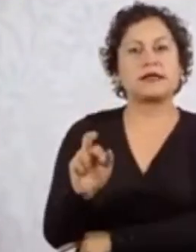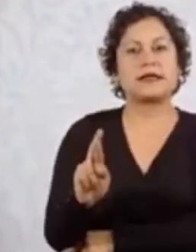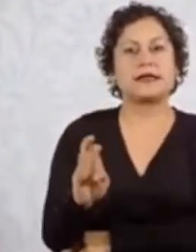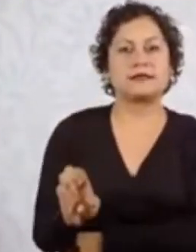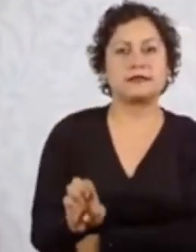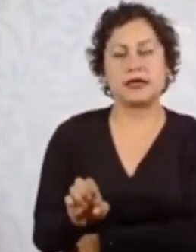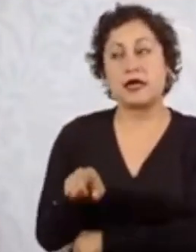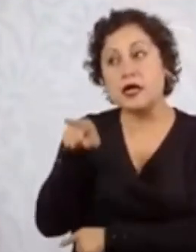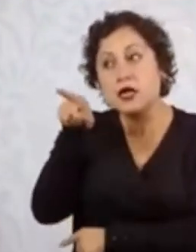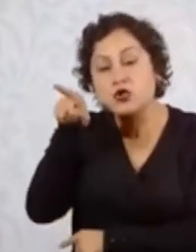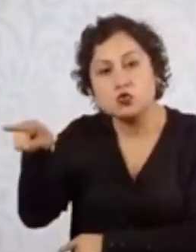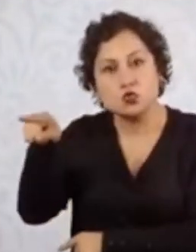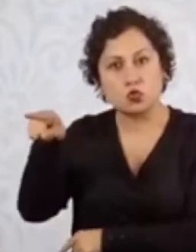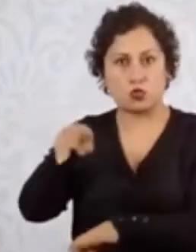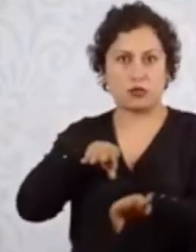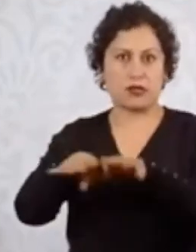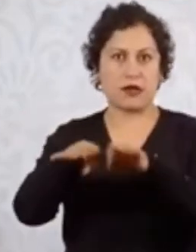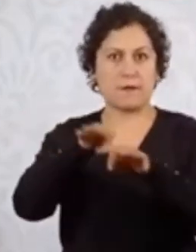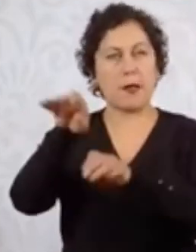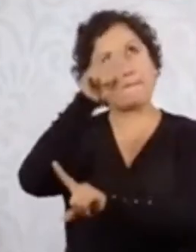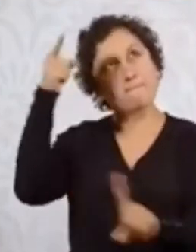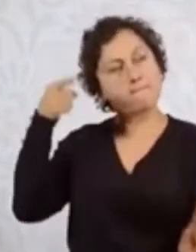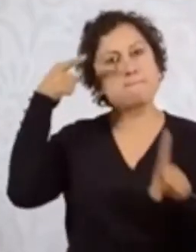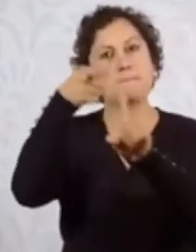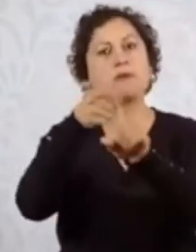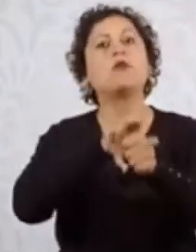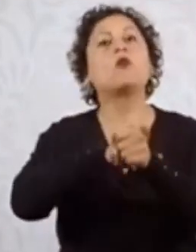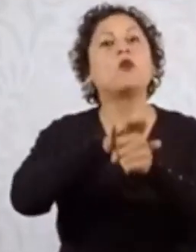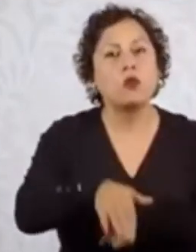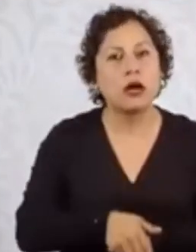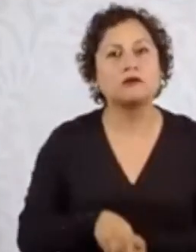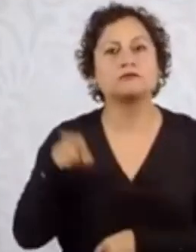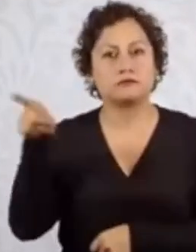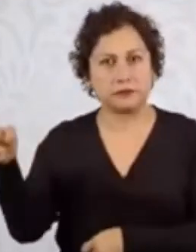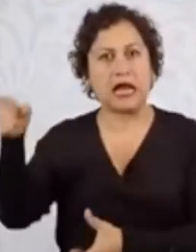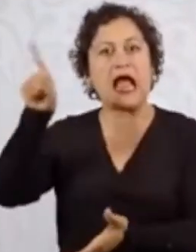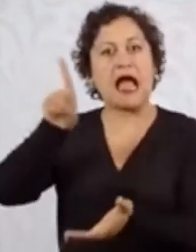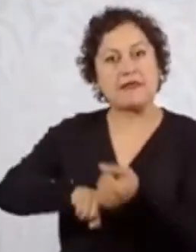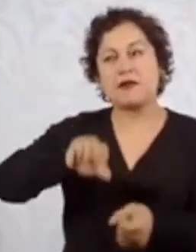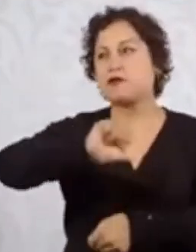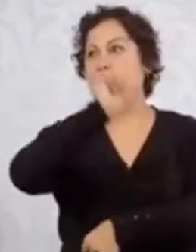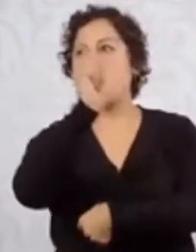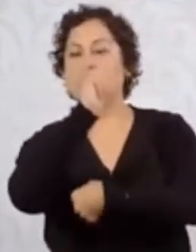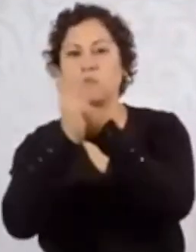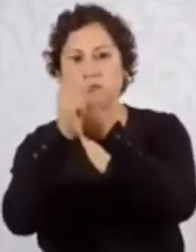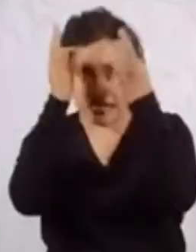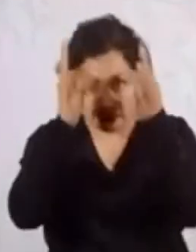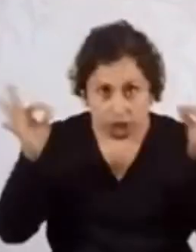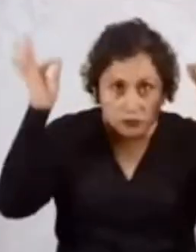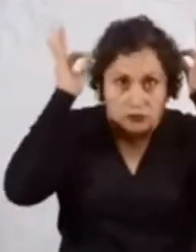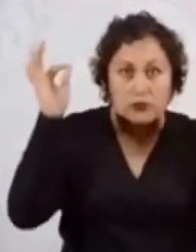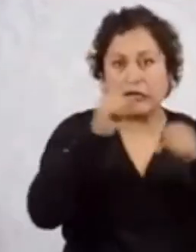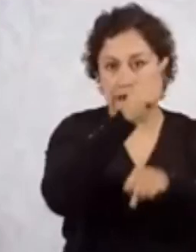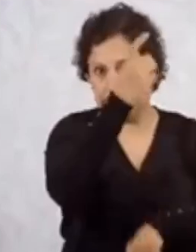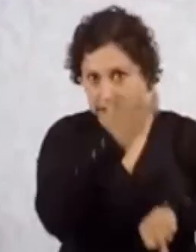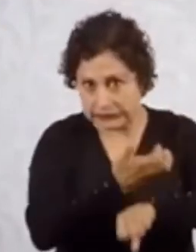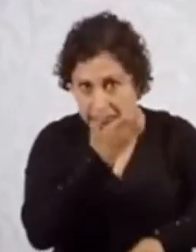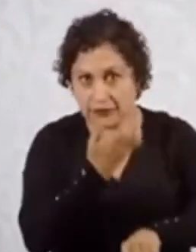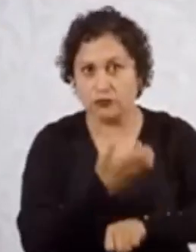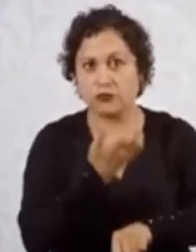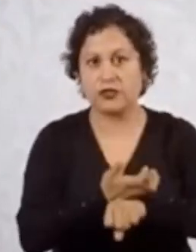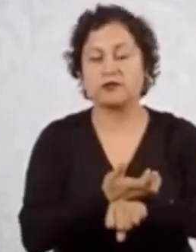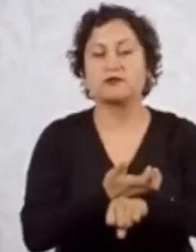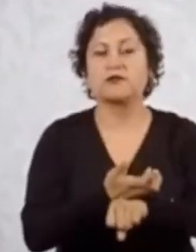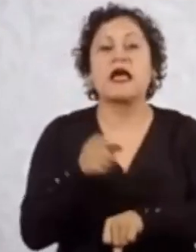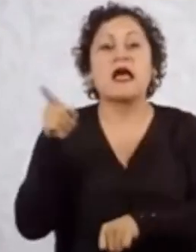seguridad, son componentes realmente que están a flor de piel, que tienen que ver muchísimo con un tema